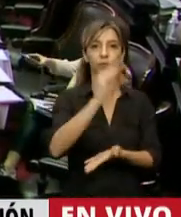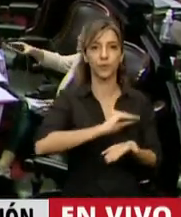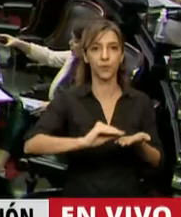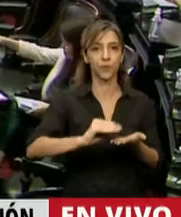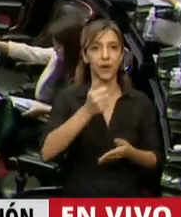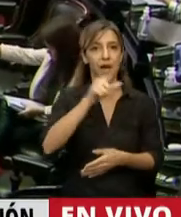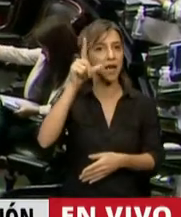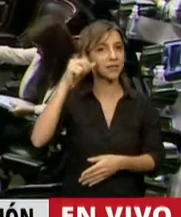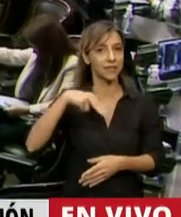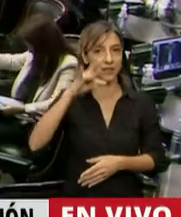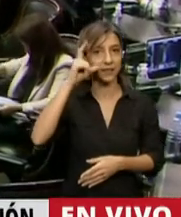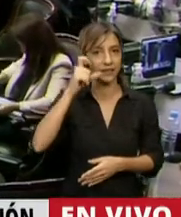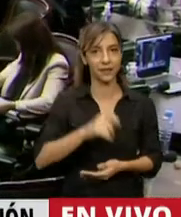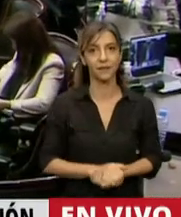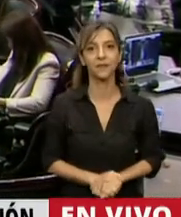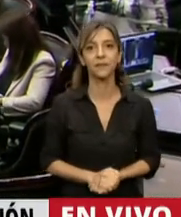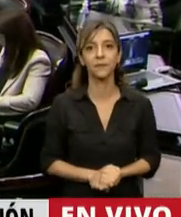Gracias, señor presidente.